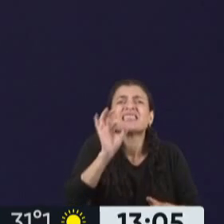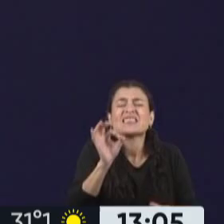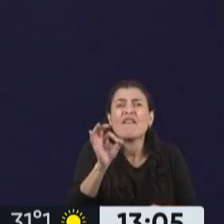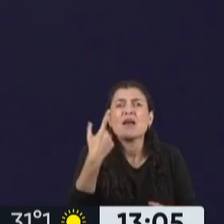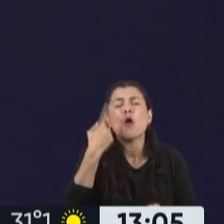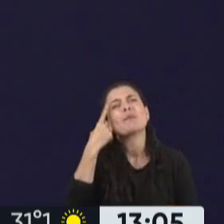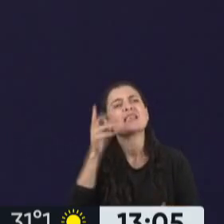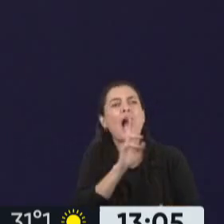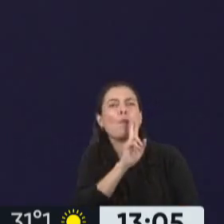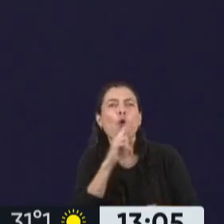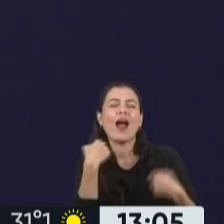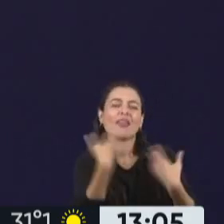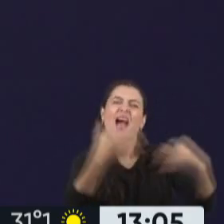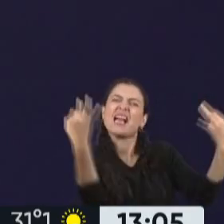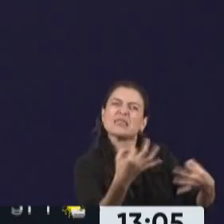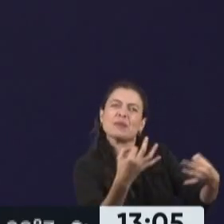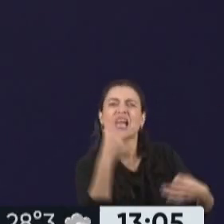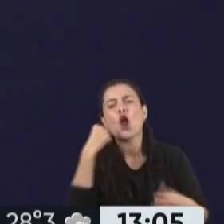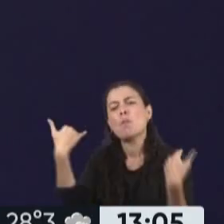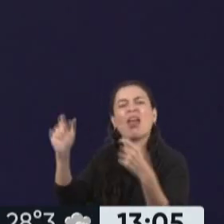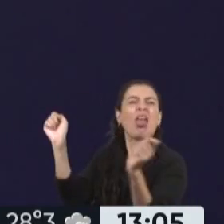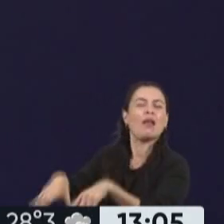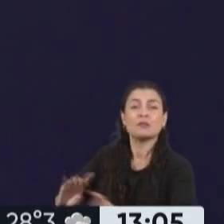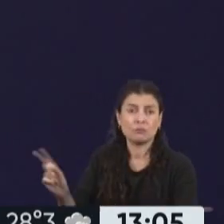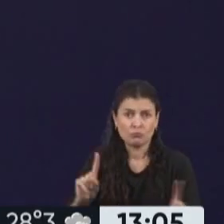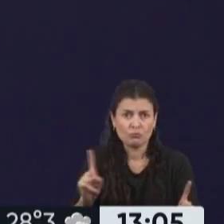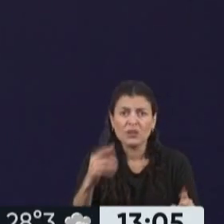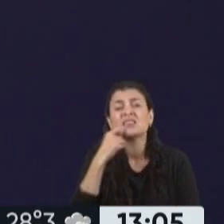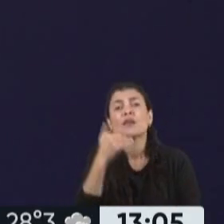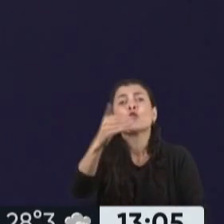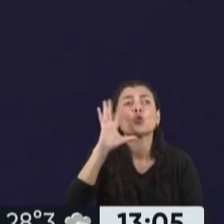ninguna diferencia de trato entre nosotros, ni en favor de uno,